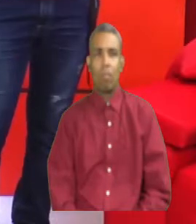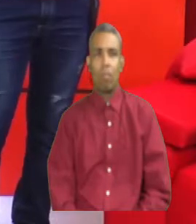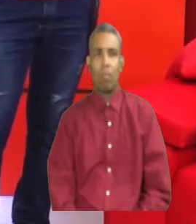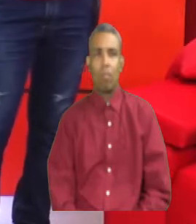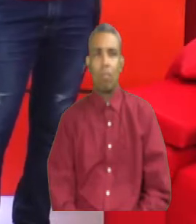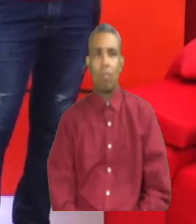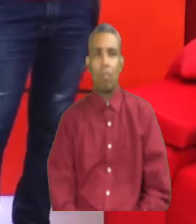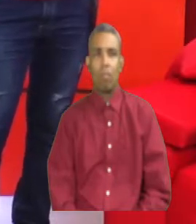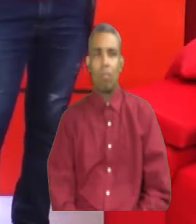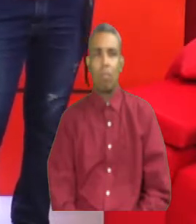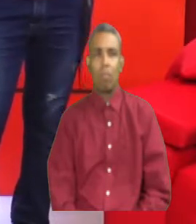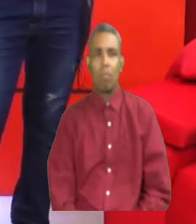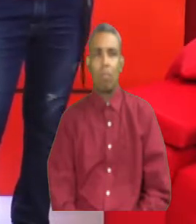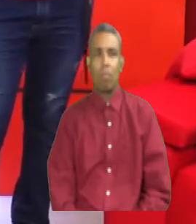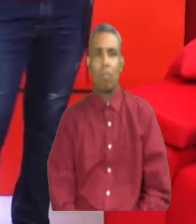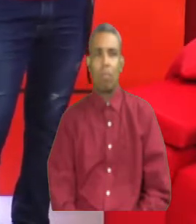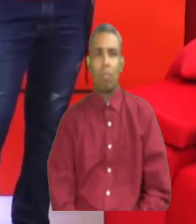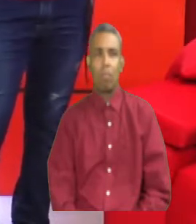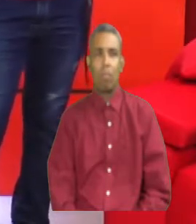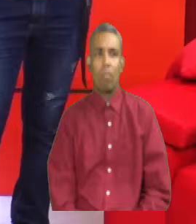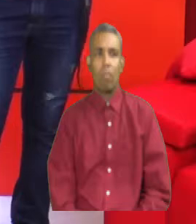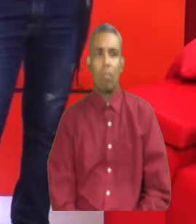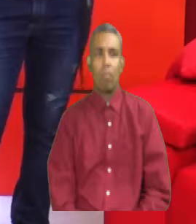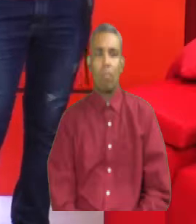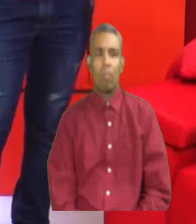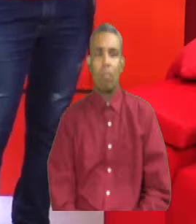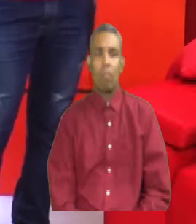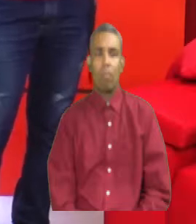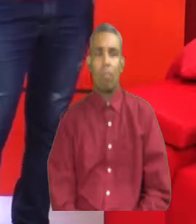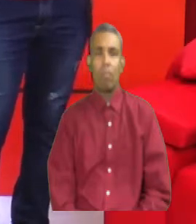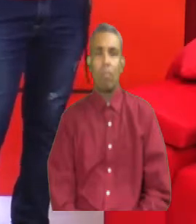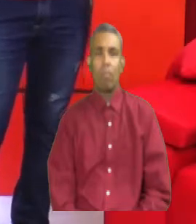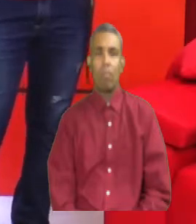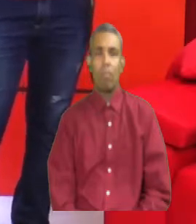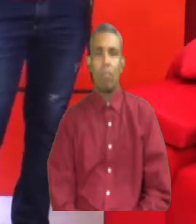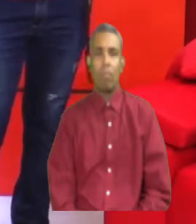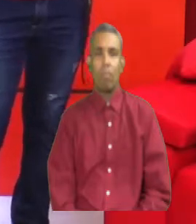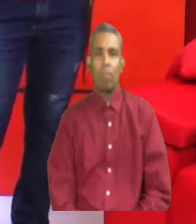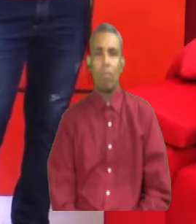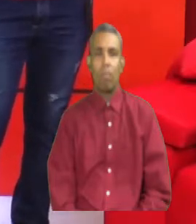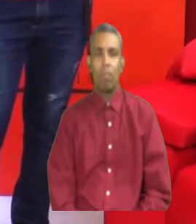puedo hacer nada si no estaba en mí el amor que quería.